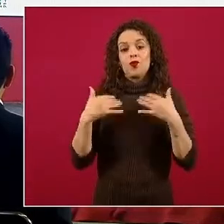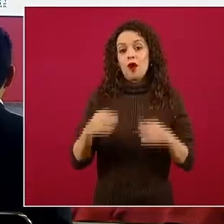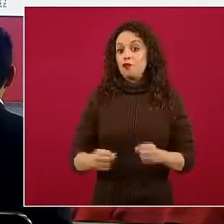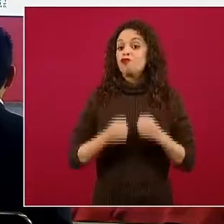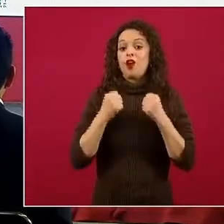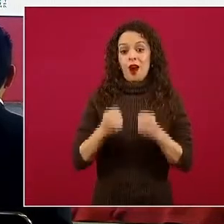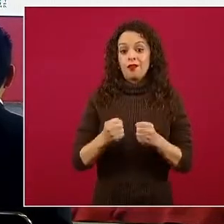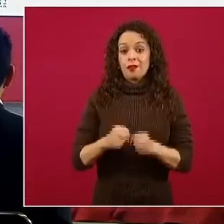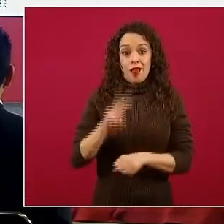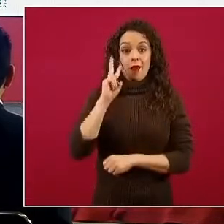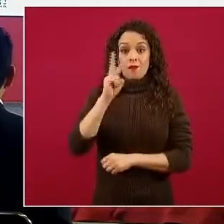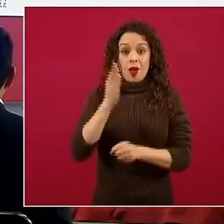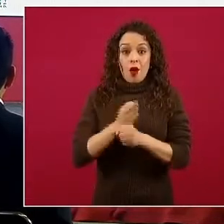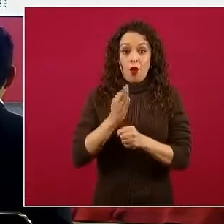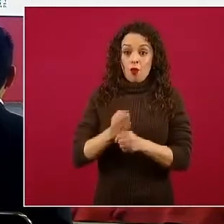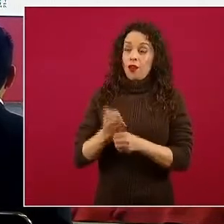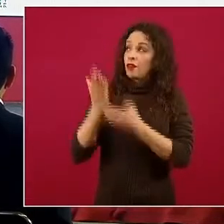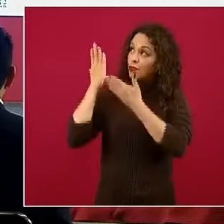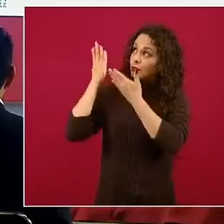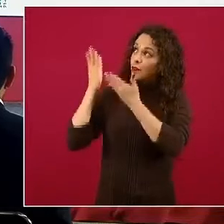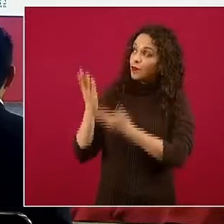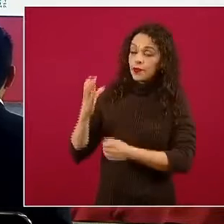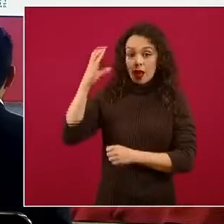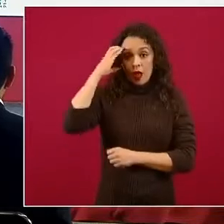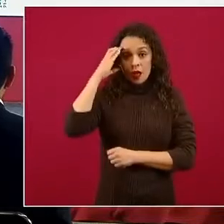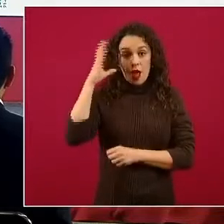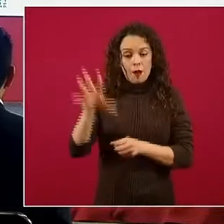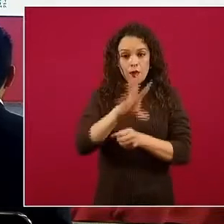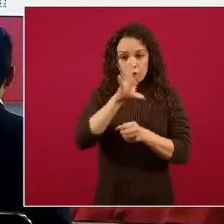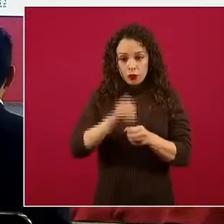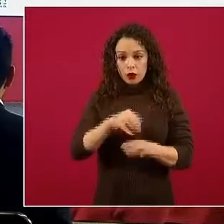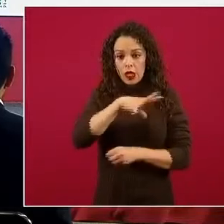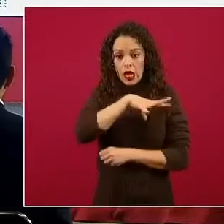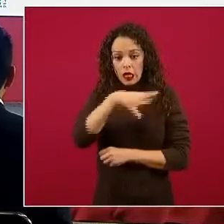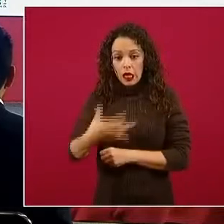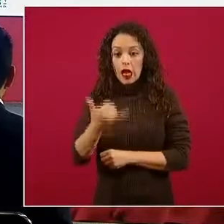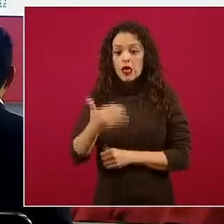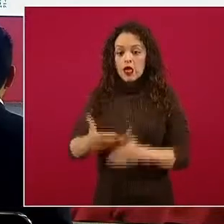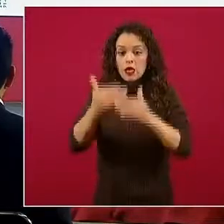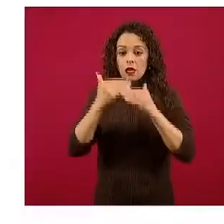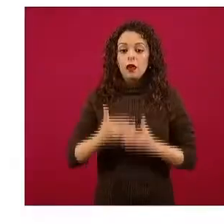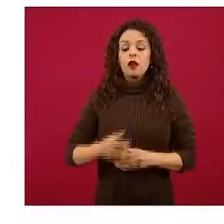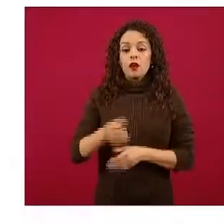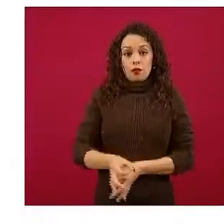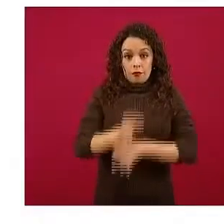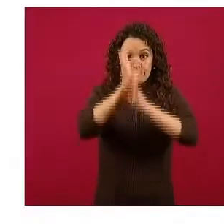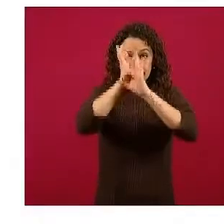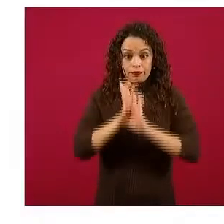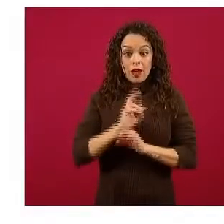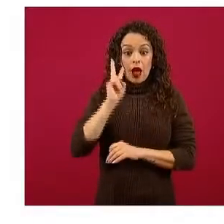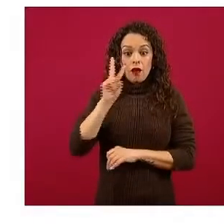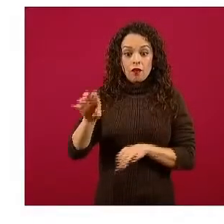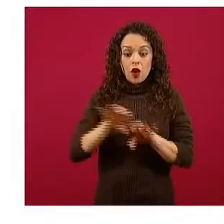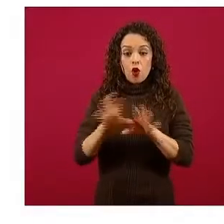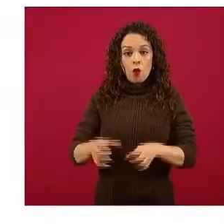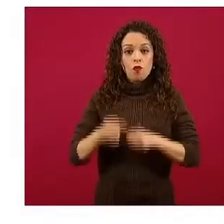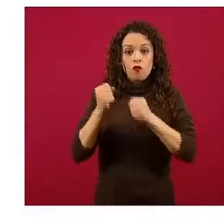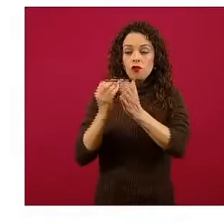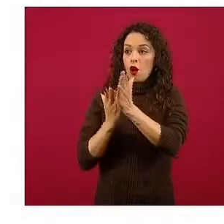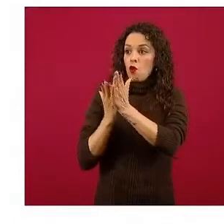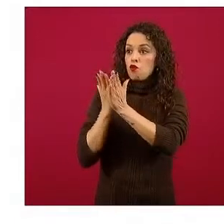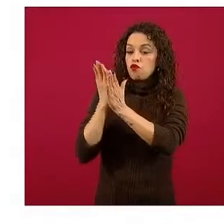Vean ustedes, en camas totales, camas generales y camas para intubación, el porcentaje de incremento. En este